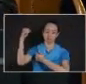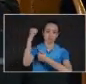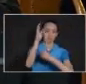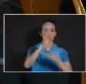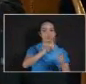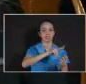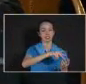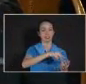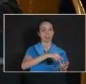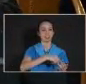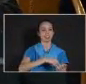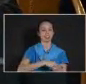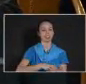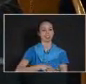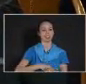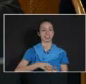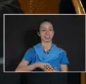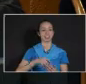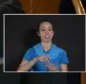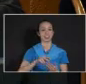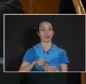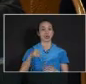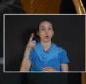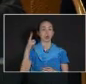un vals para mi madre.